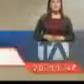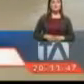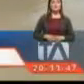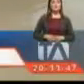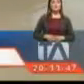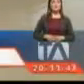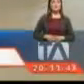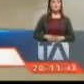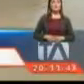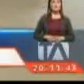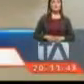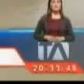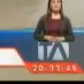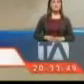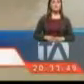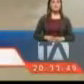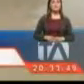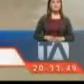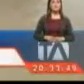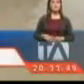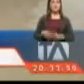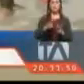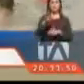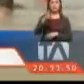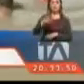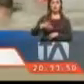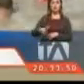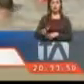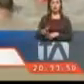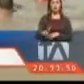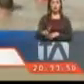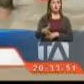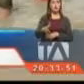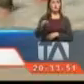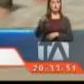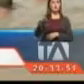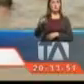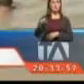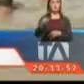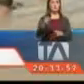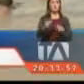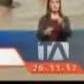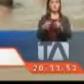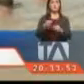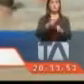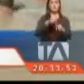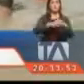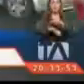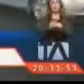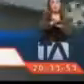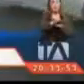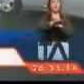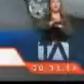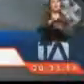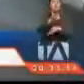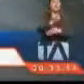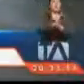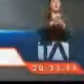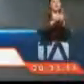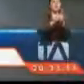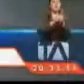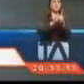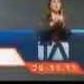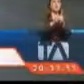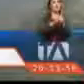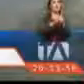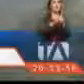Así, prácticamente sumergido en el agua quedó un vehículo que transitaba por el ingreso a la ciudadela ferroviaria en Durán y que